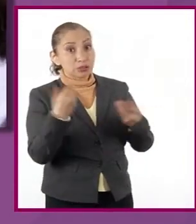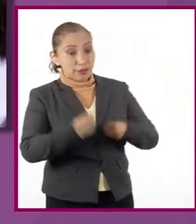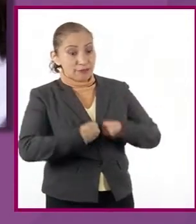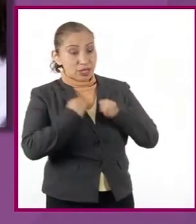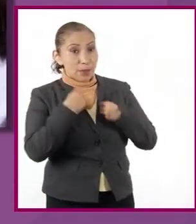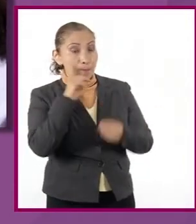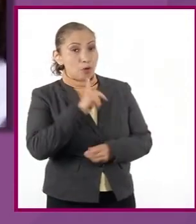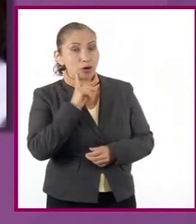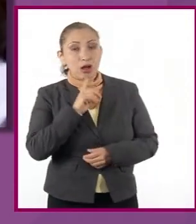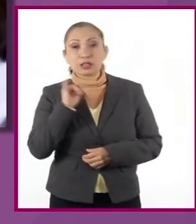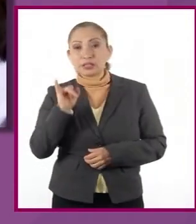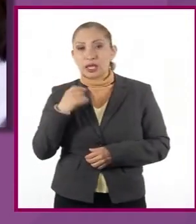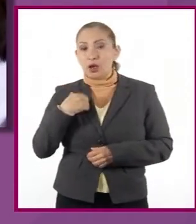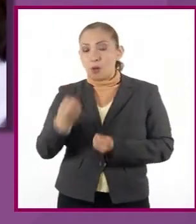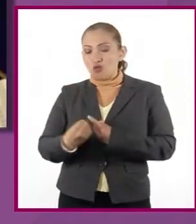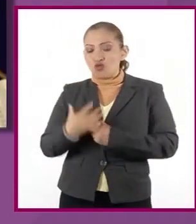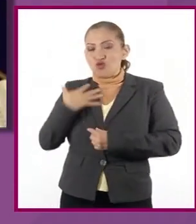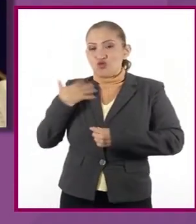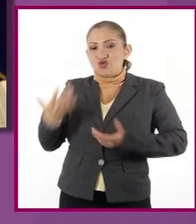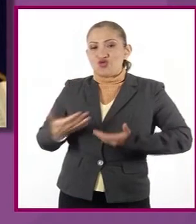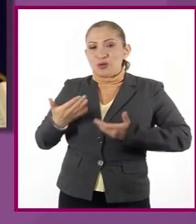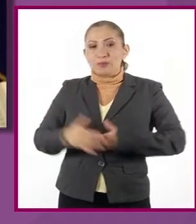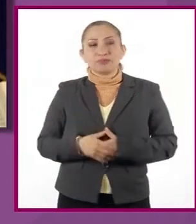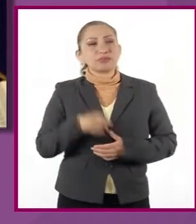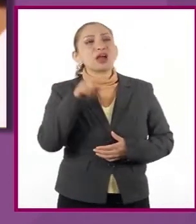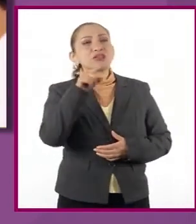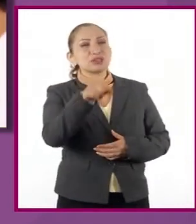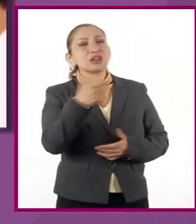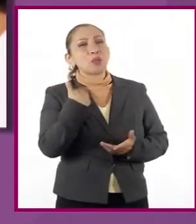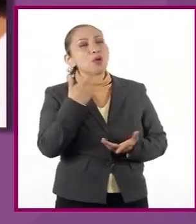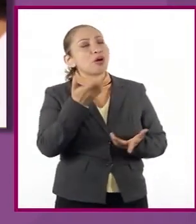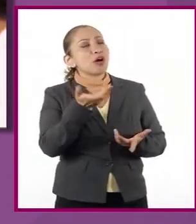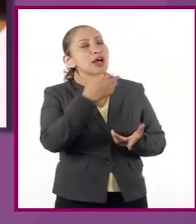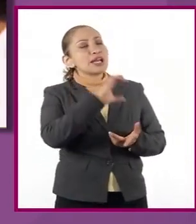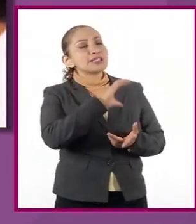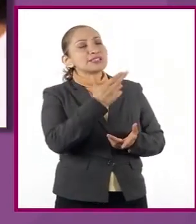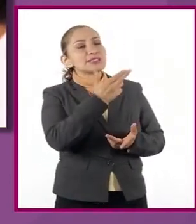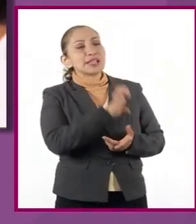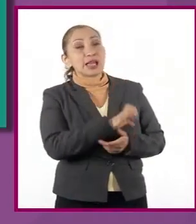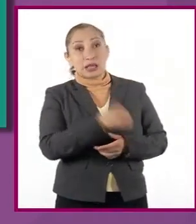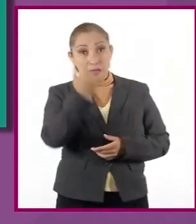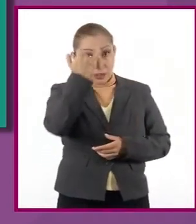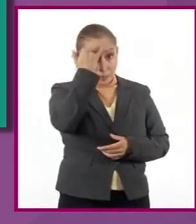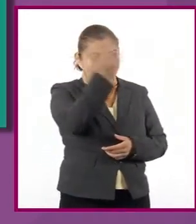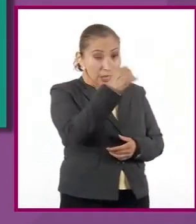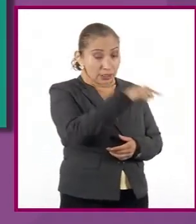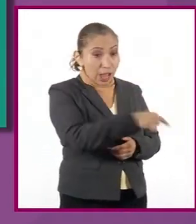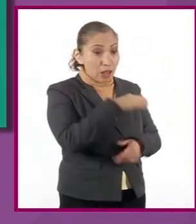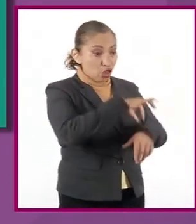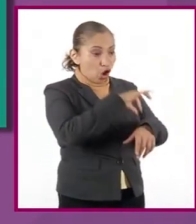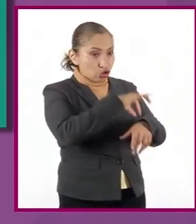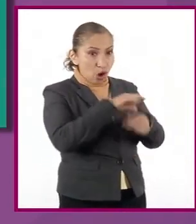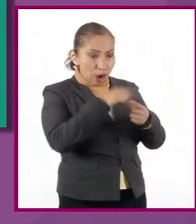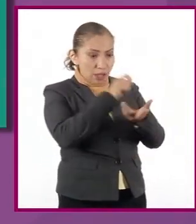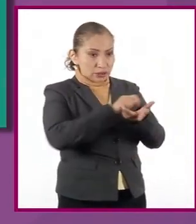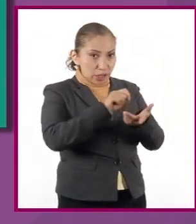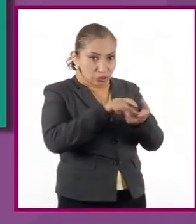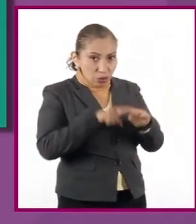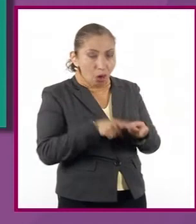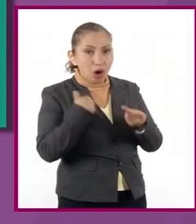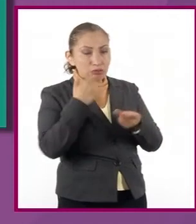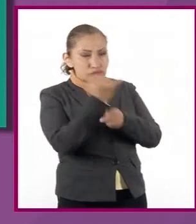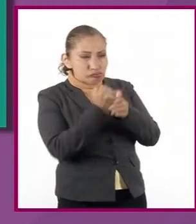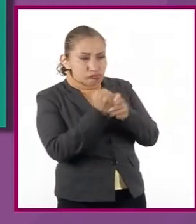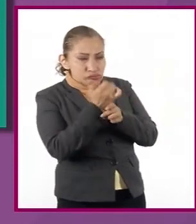vida. Sí, es súper inspiradora. ¿Y a ti? ¿Cómo te fue con el Che? Imagínate, fue médico, escritor,